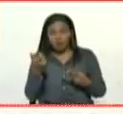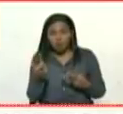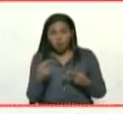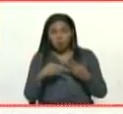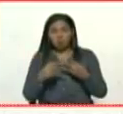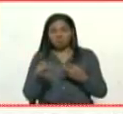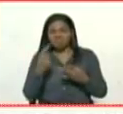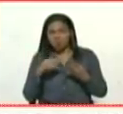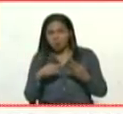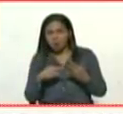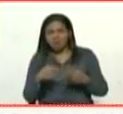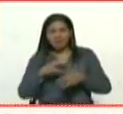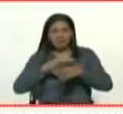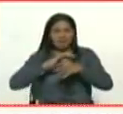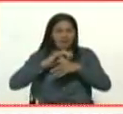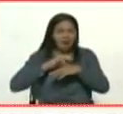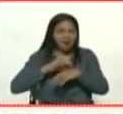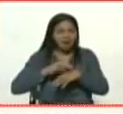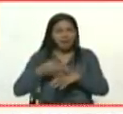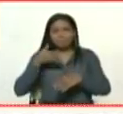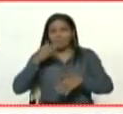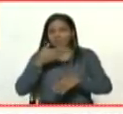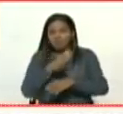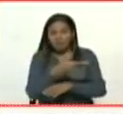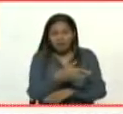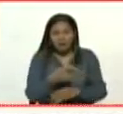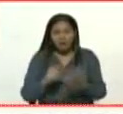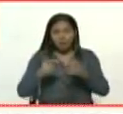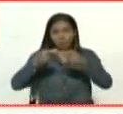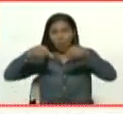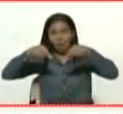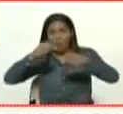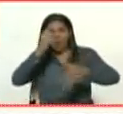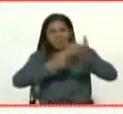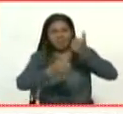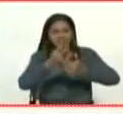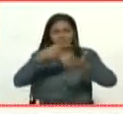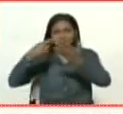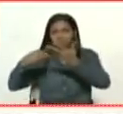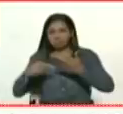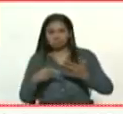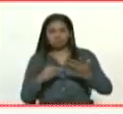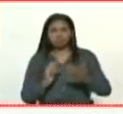frijoles, carne, pescado, huevo, leche, etcétera.